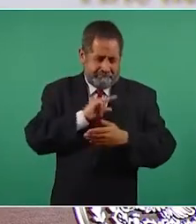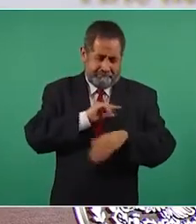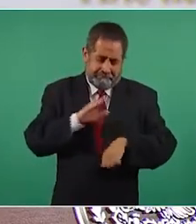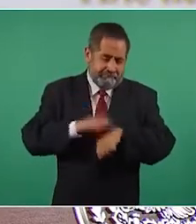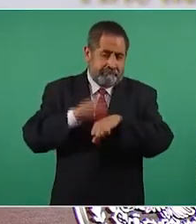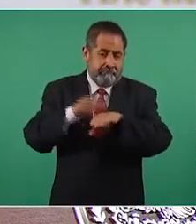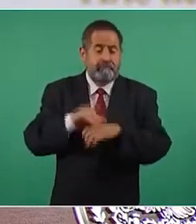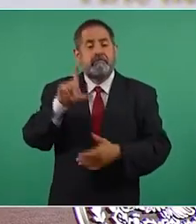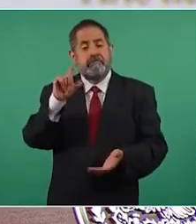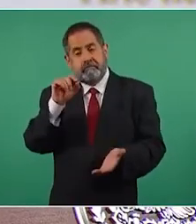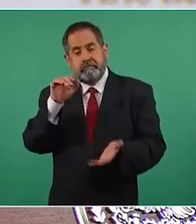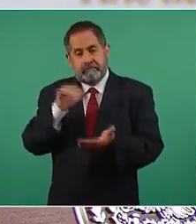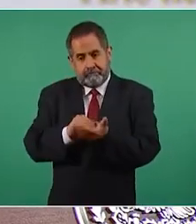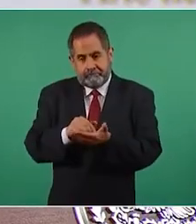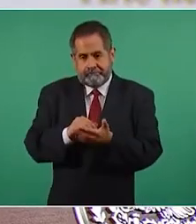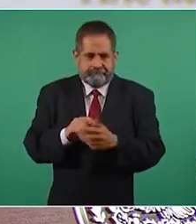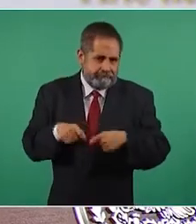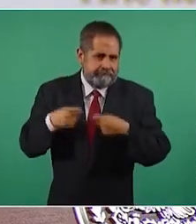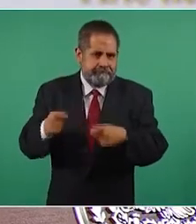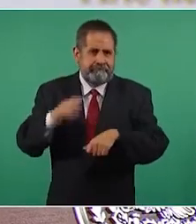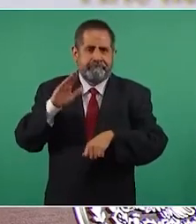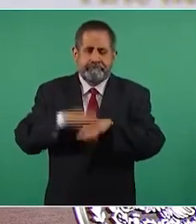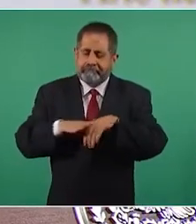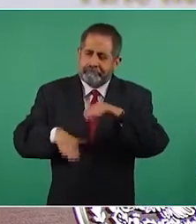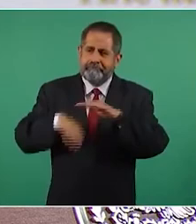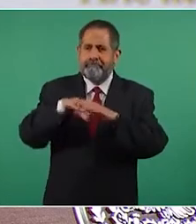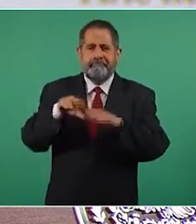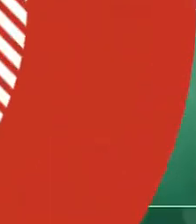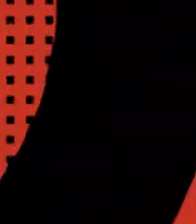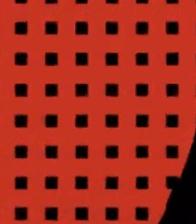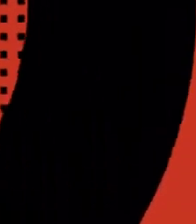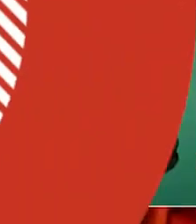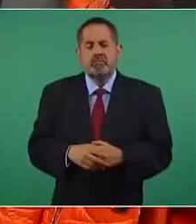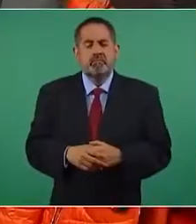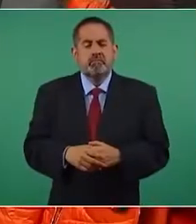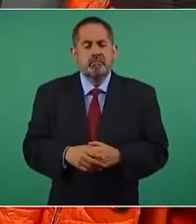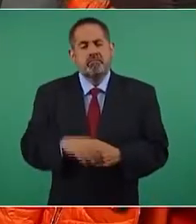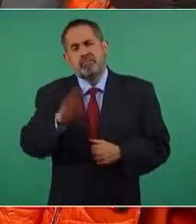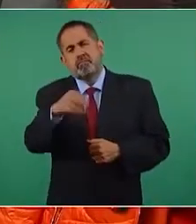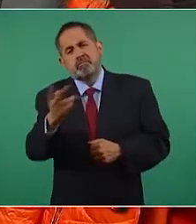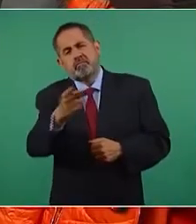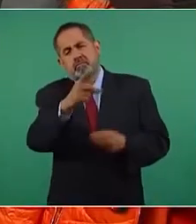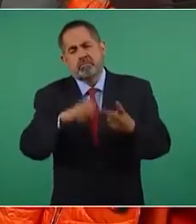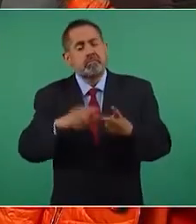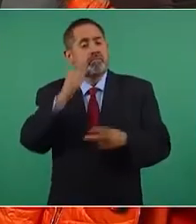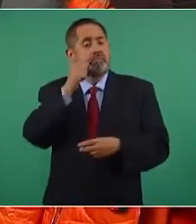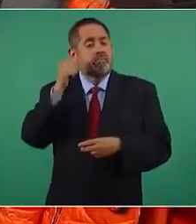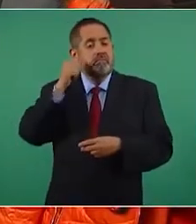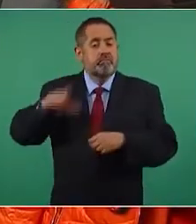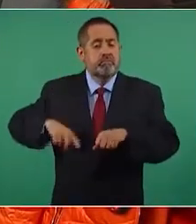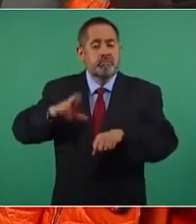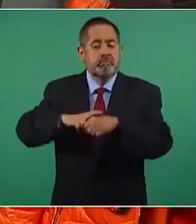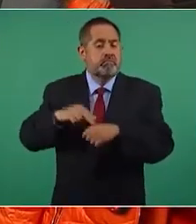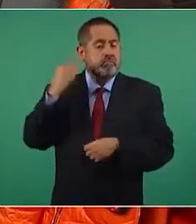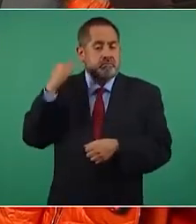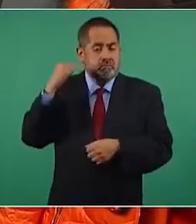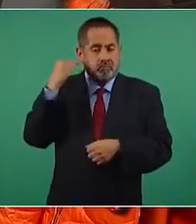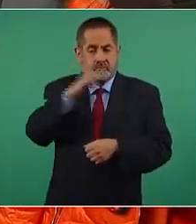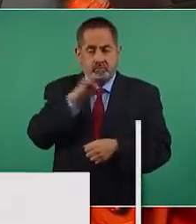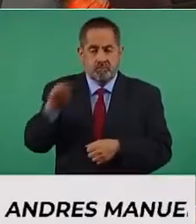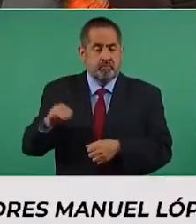20,000. Y vamos a llegar a 30,000. En temas del crimen, ayer el gobernador de Michoacán, Silvano